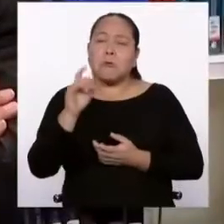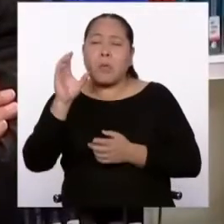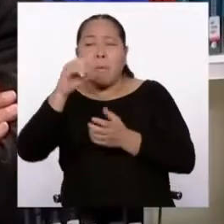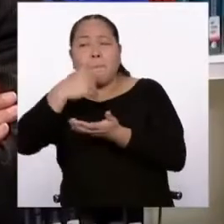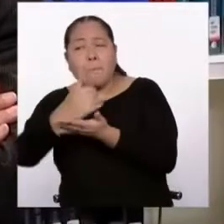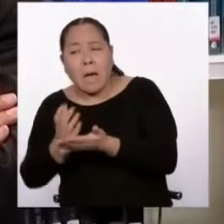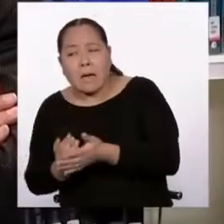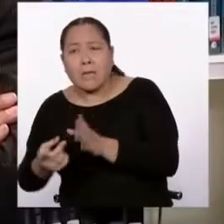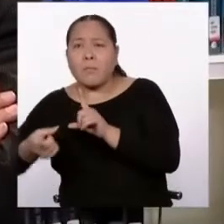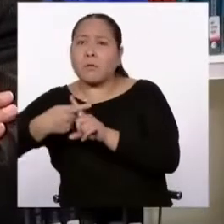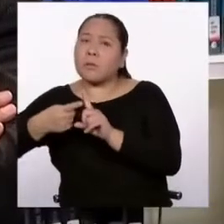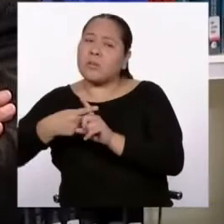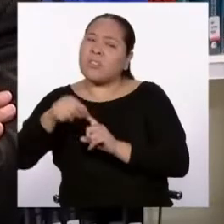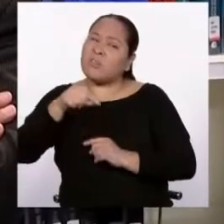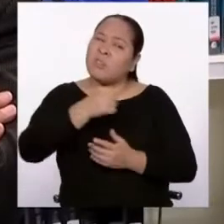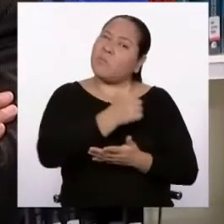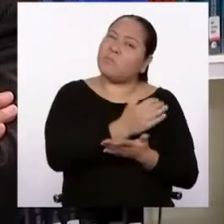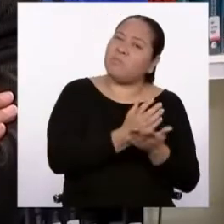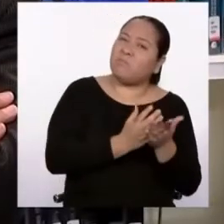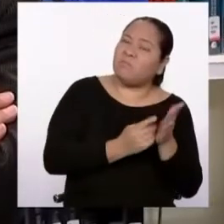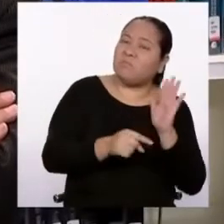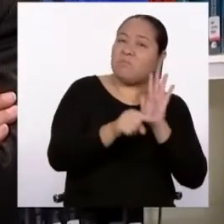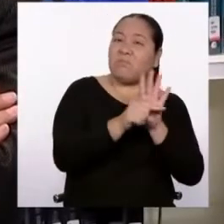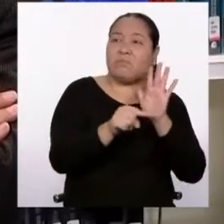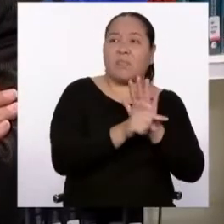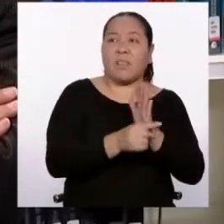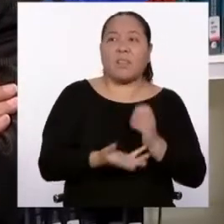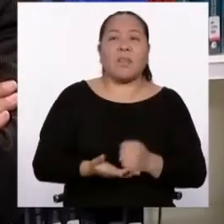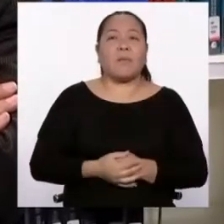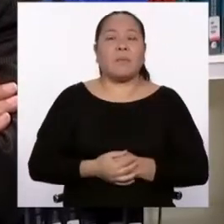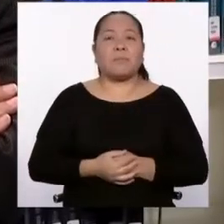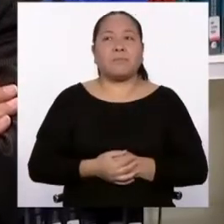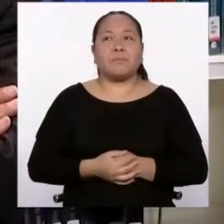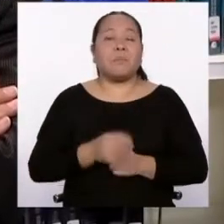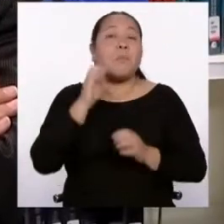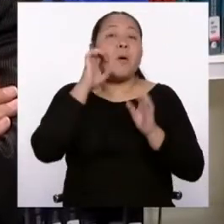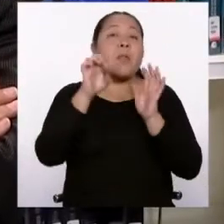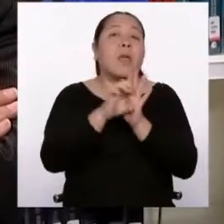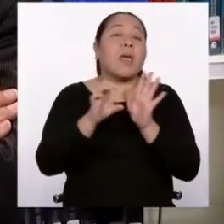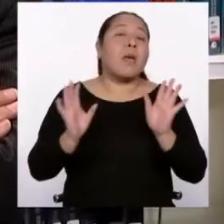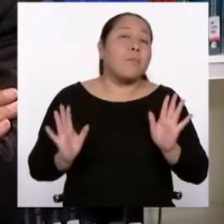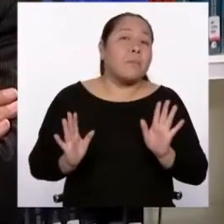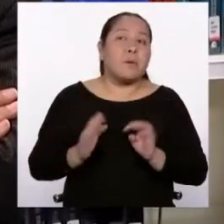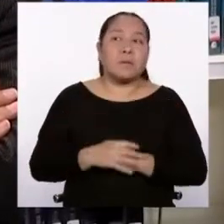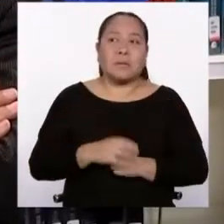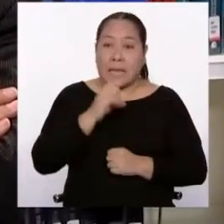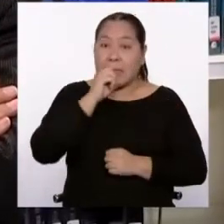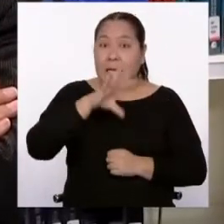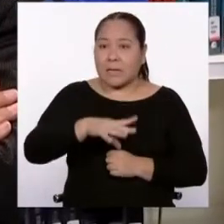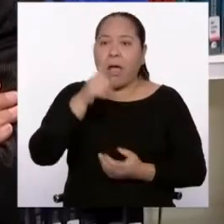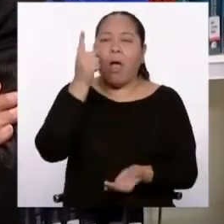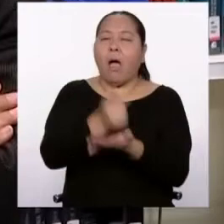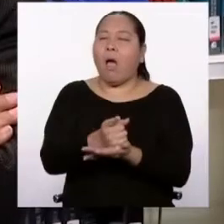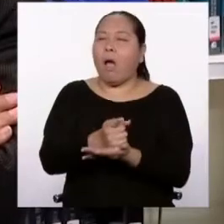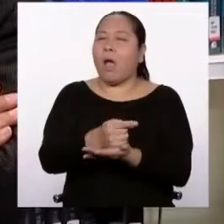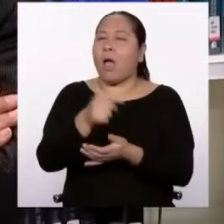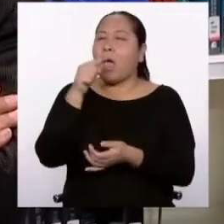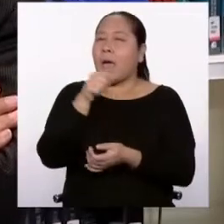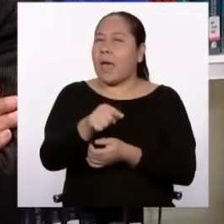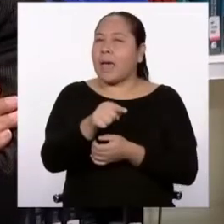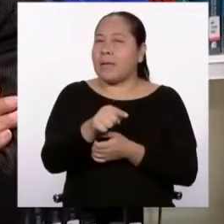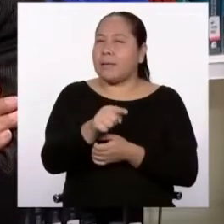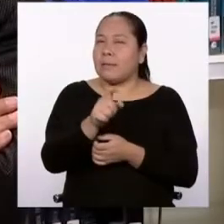uno no tan positivo. Es decir, por ejemplo, se acusa de que corrompió a